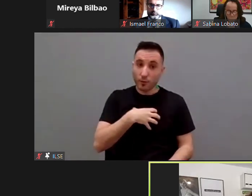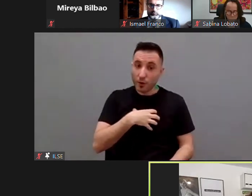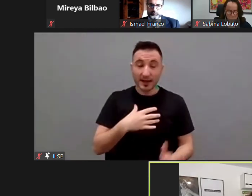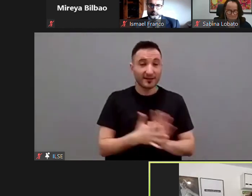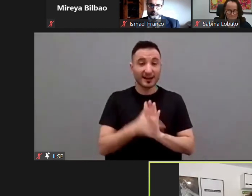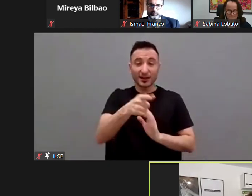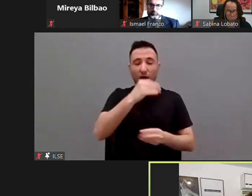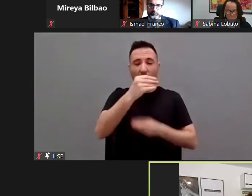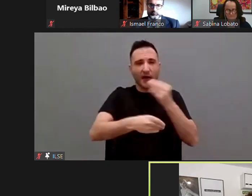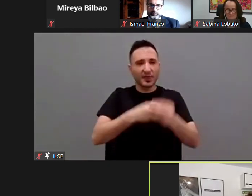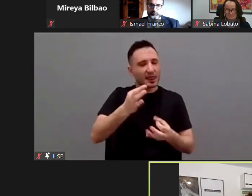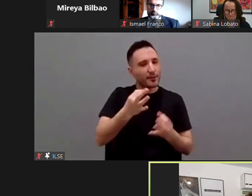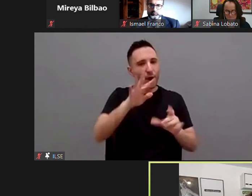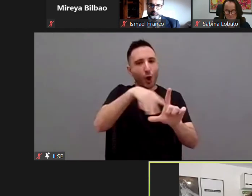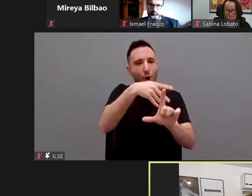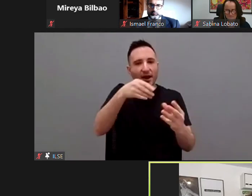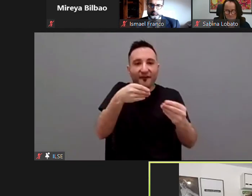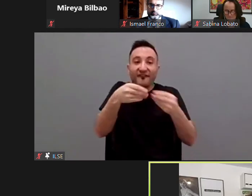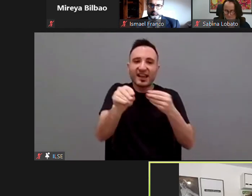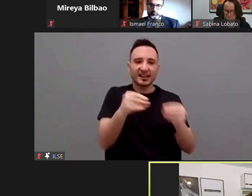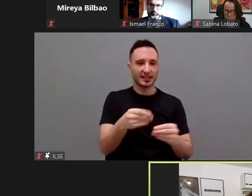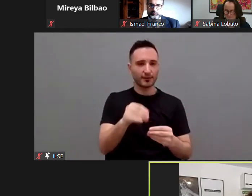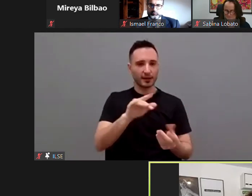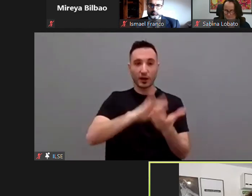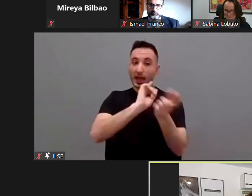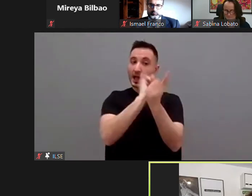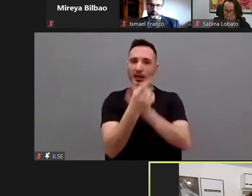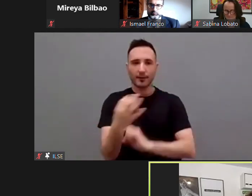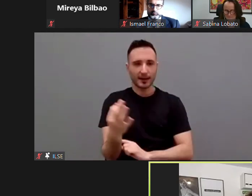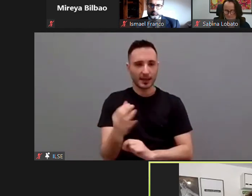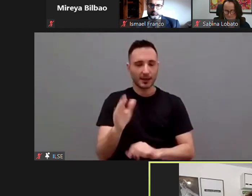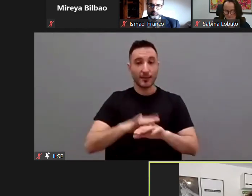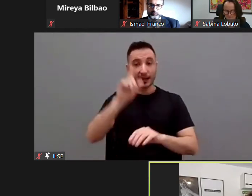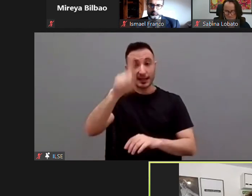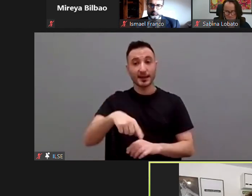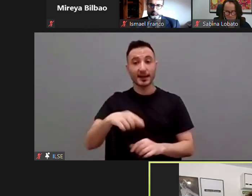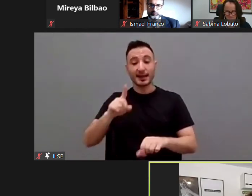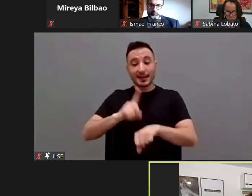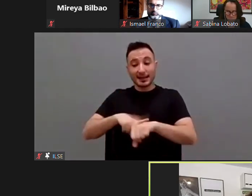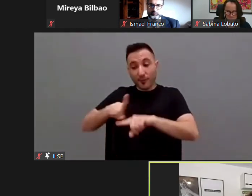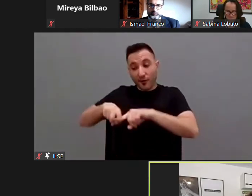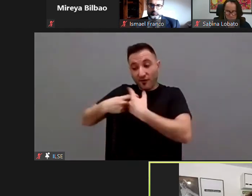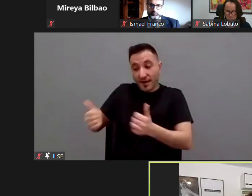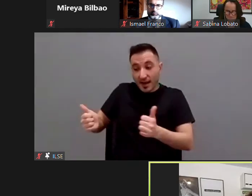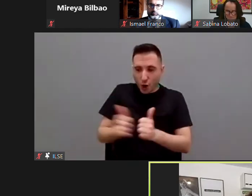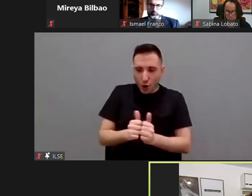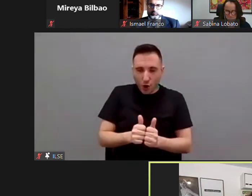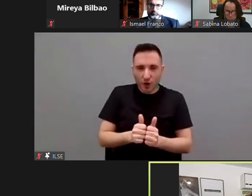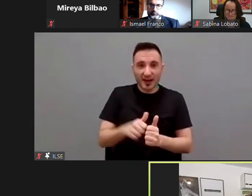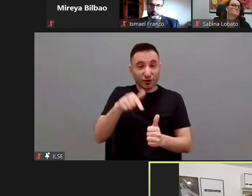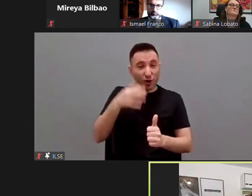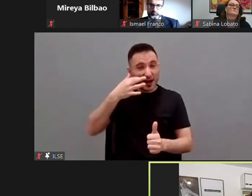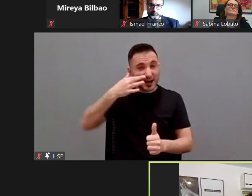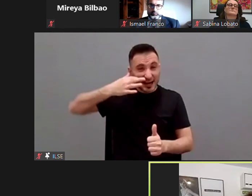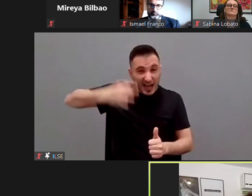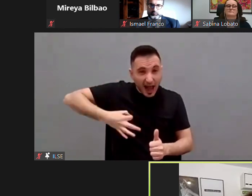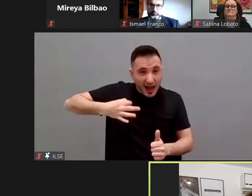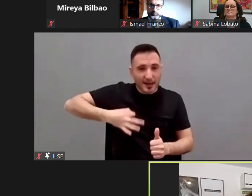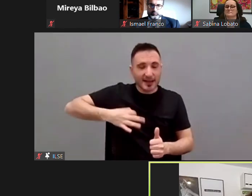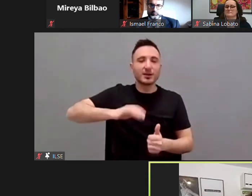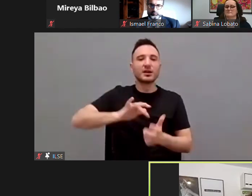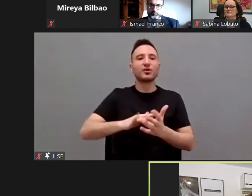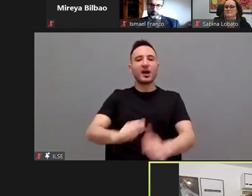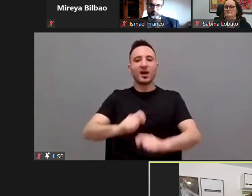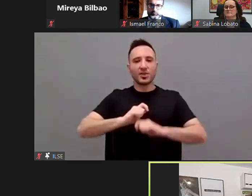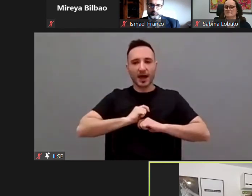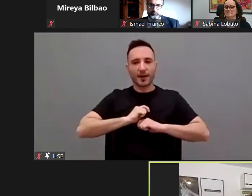cambiar la conexión y la relación que tenemos con la conciliación para entender que realmente la conciliación lo que tiene que ayudar es a otros usos del tiempo, y